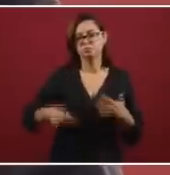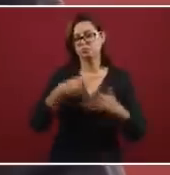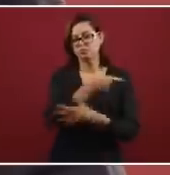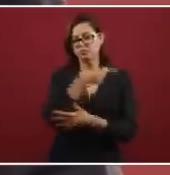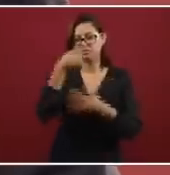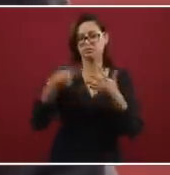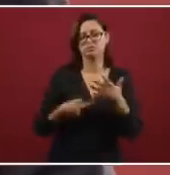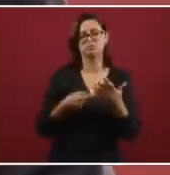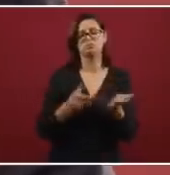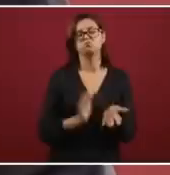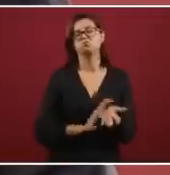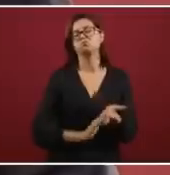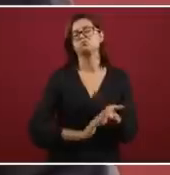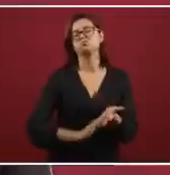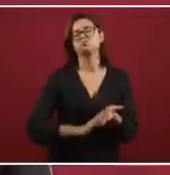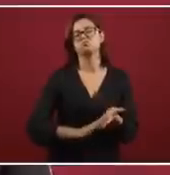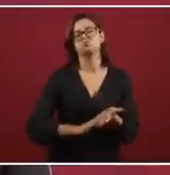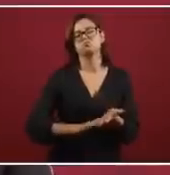a